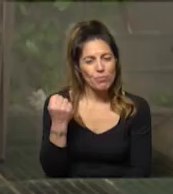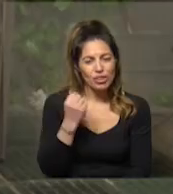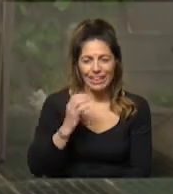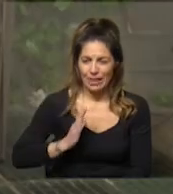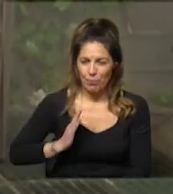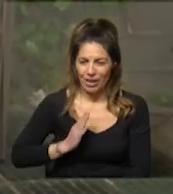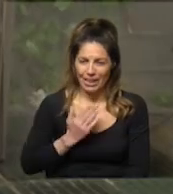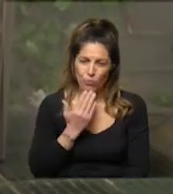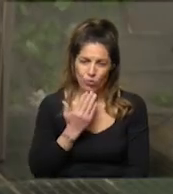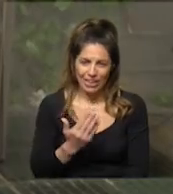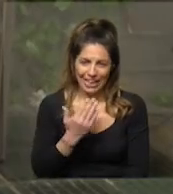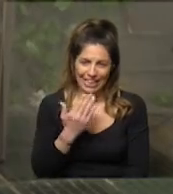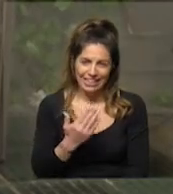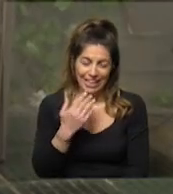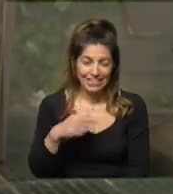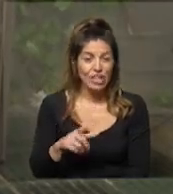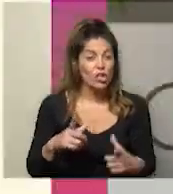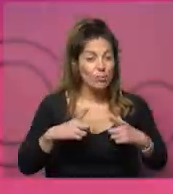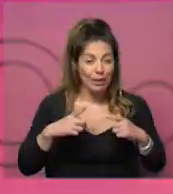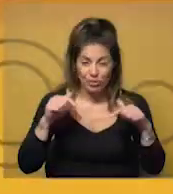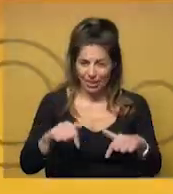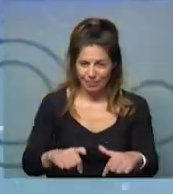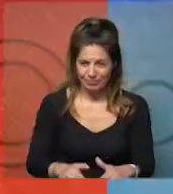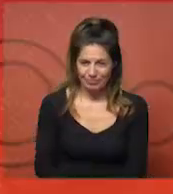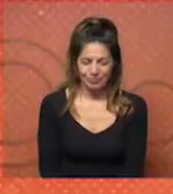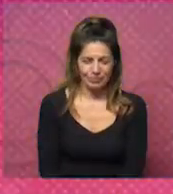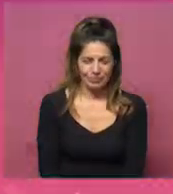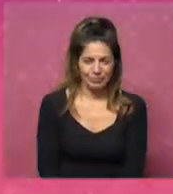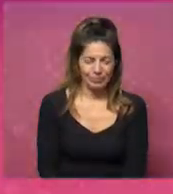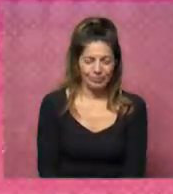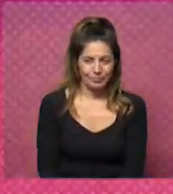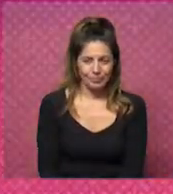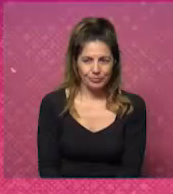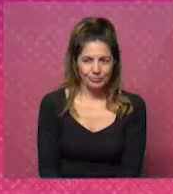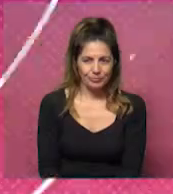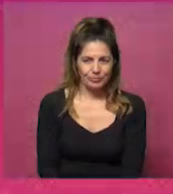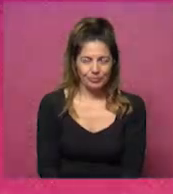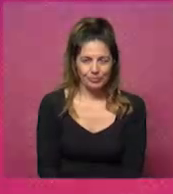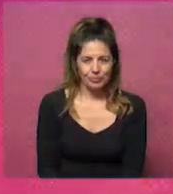Muchas gracias a ustedes. Y bueno, los esperamos por acá.